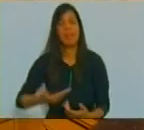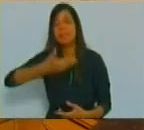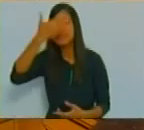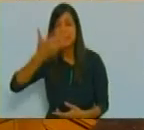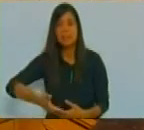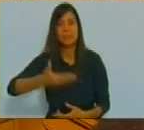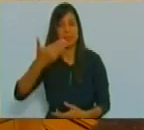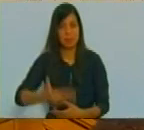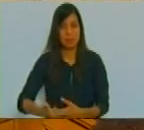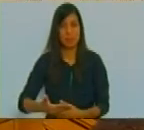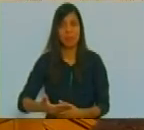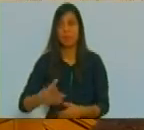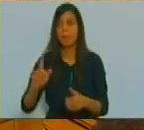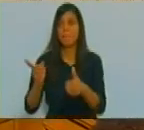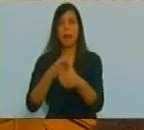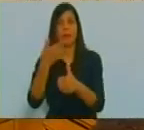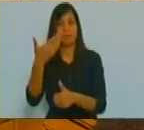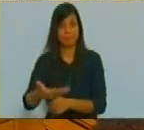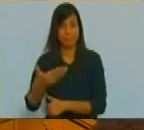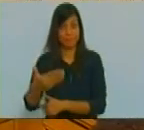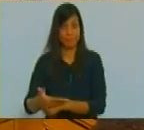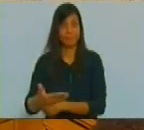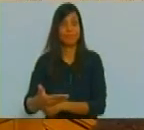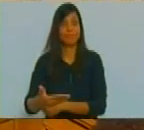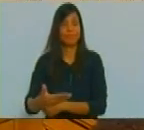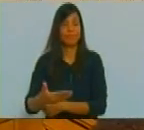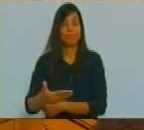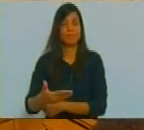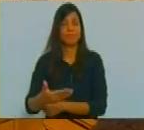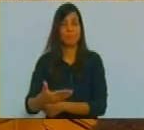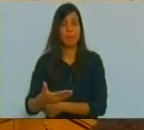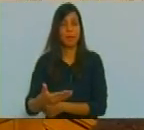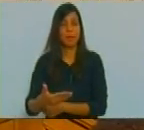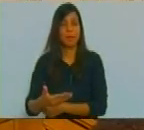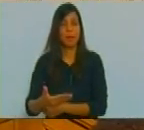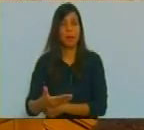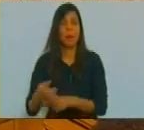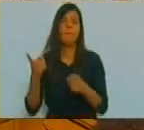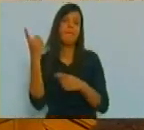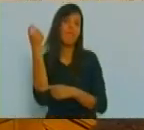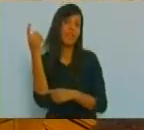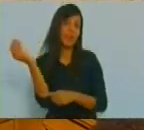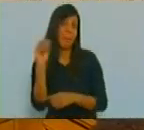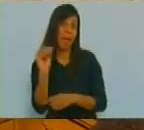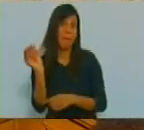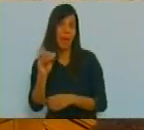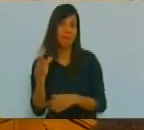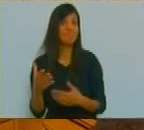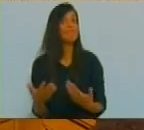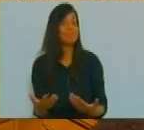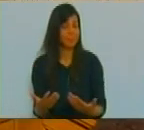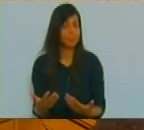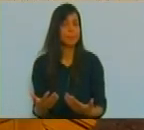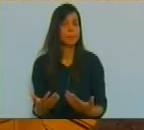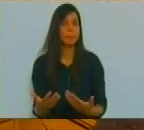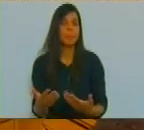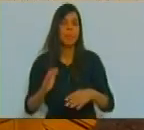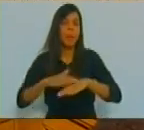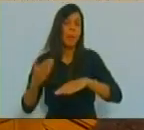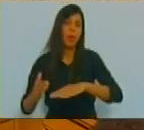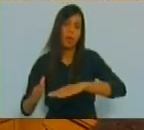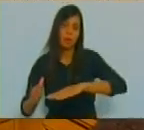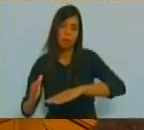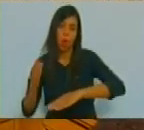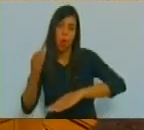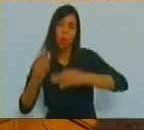importante que fundamental que es transversal pero que no alcanza para darle piso al